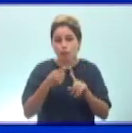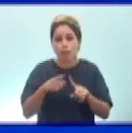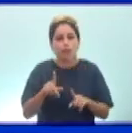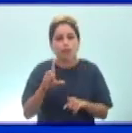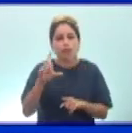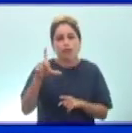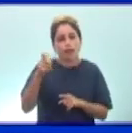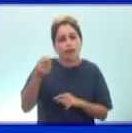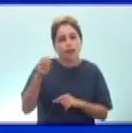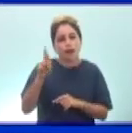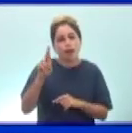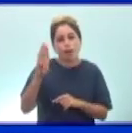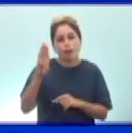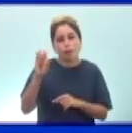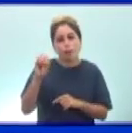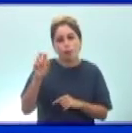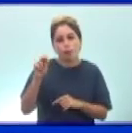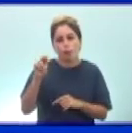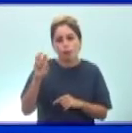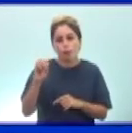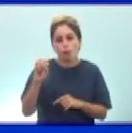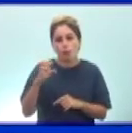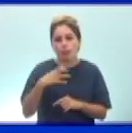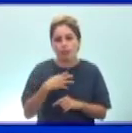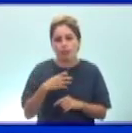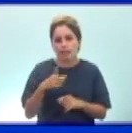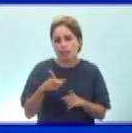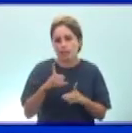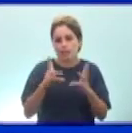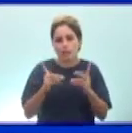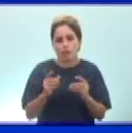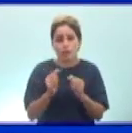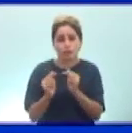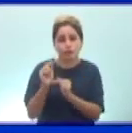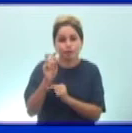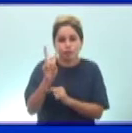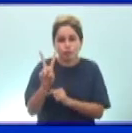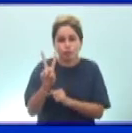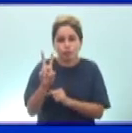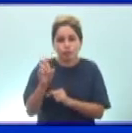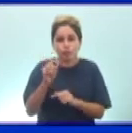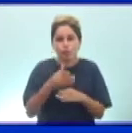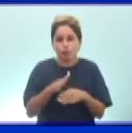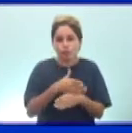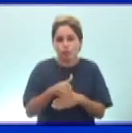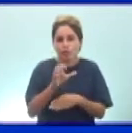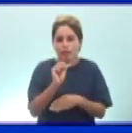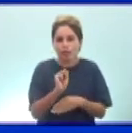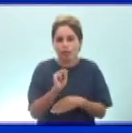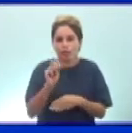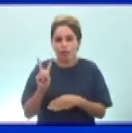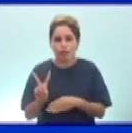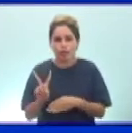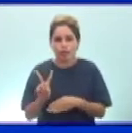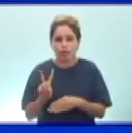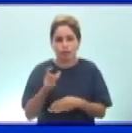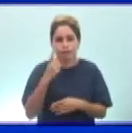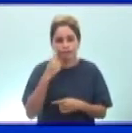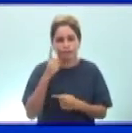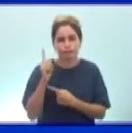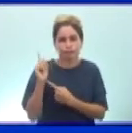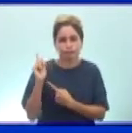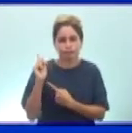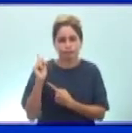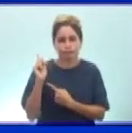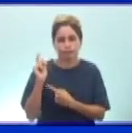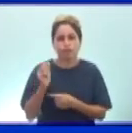atómico 2 y su distribución electrónica es 1s2. Estamos hablando en este caso del helio. A la hora de representar